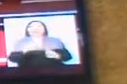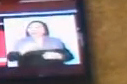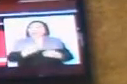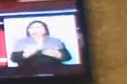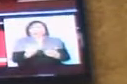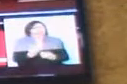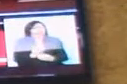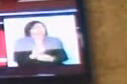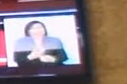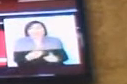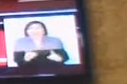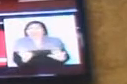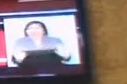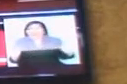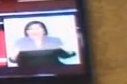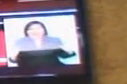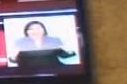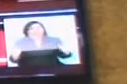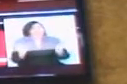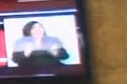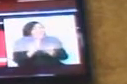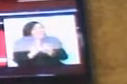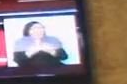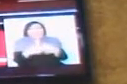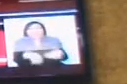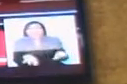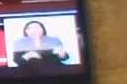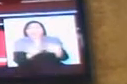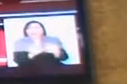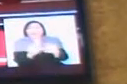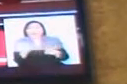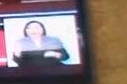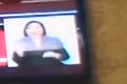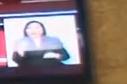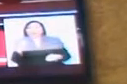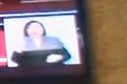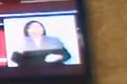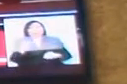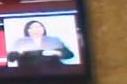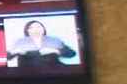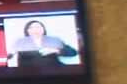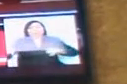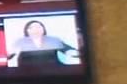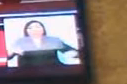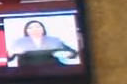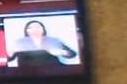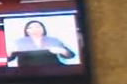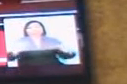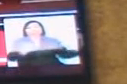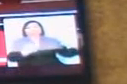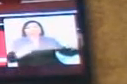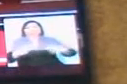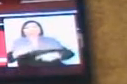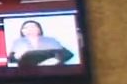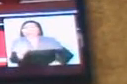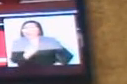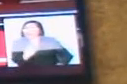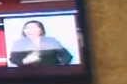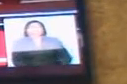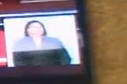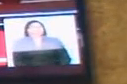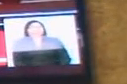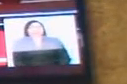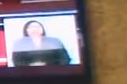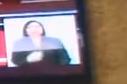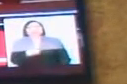cualquier democracia y es fundamental que ningún poder avasalle los derechos de otro.